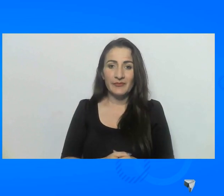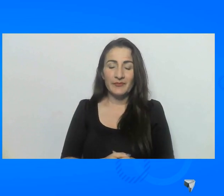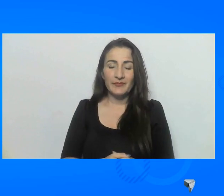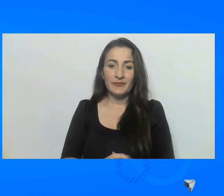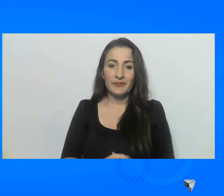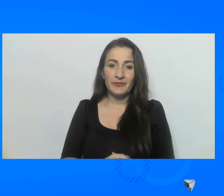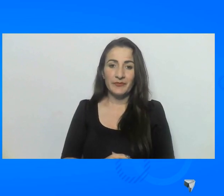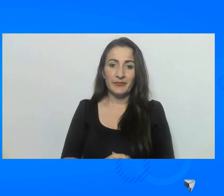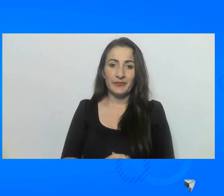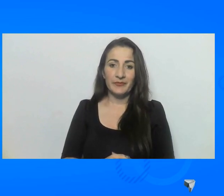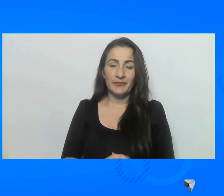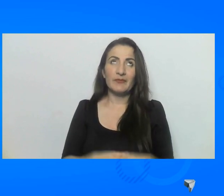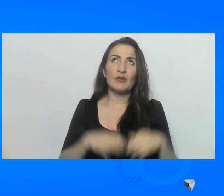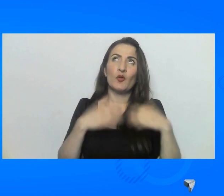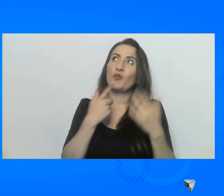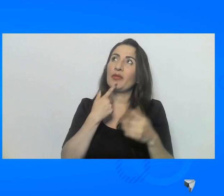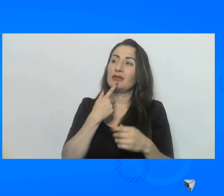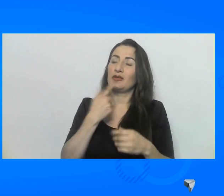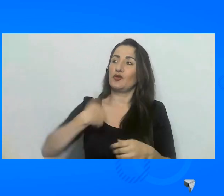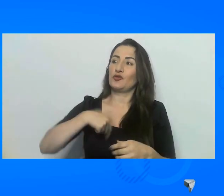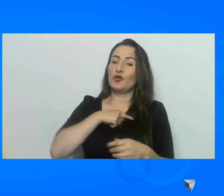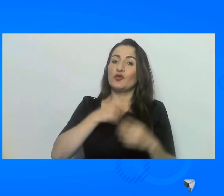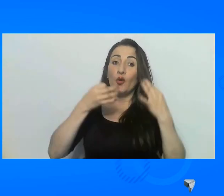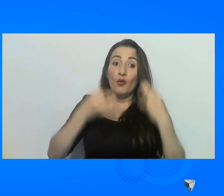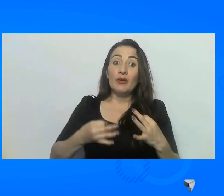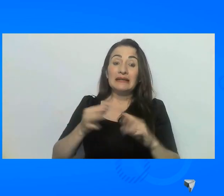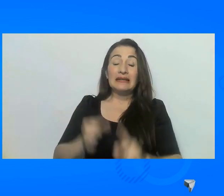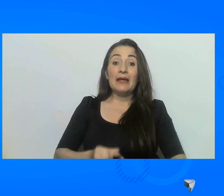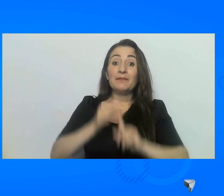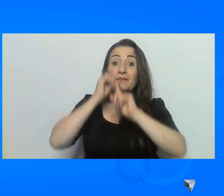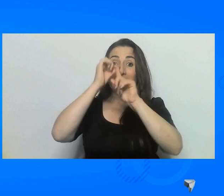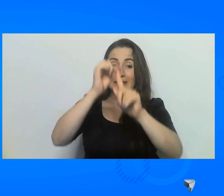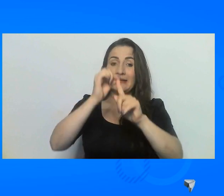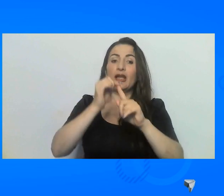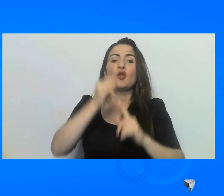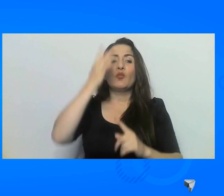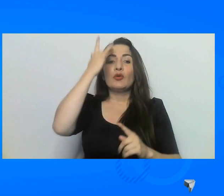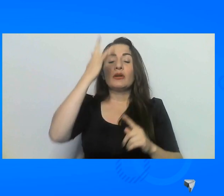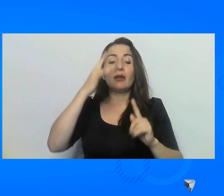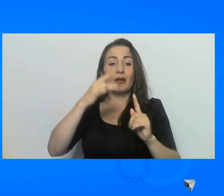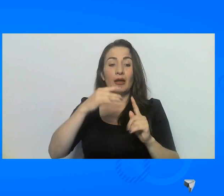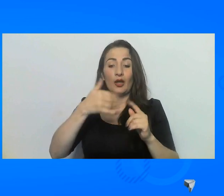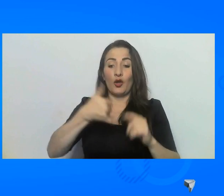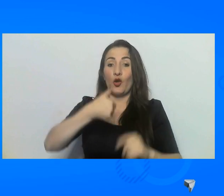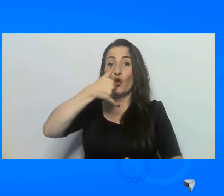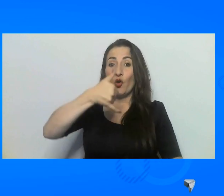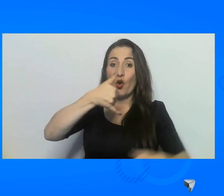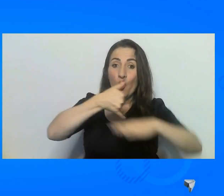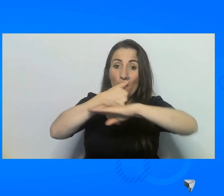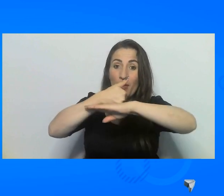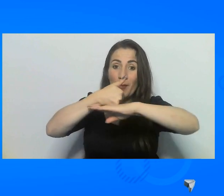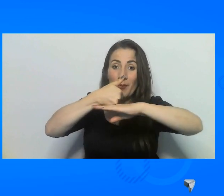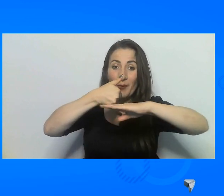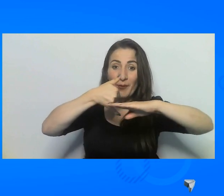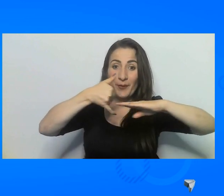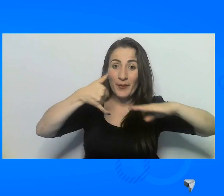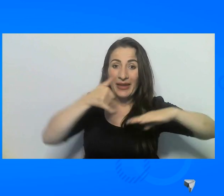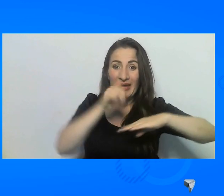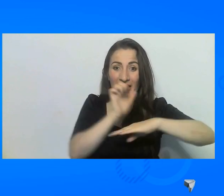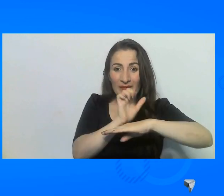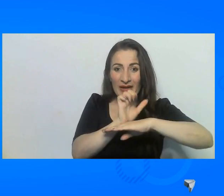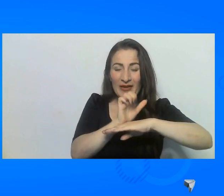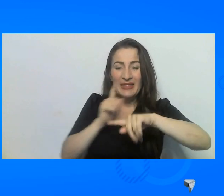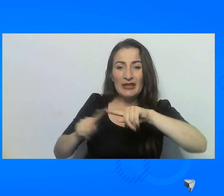¿cómo decirlo? Somos privilegiados por la ubicación en la que tenemos, contamos con diferentes